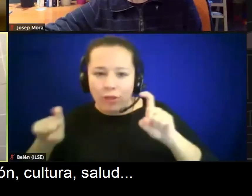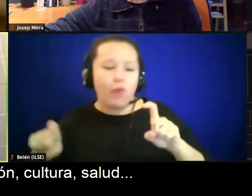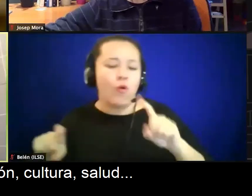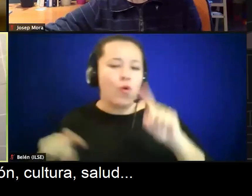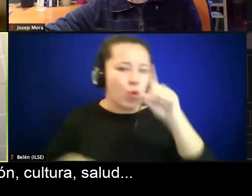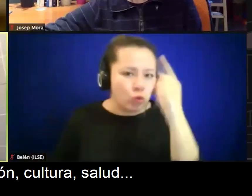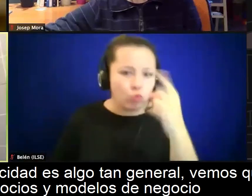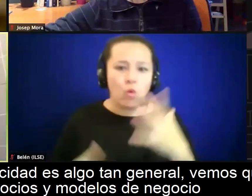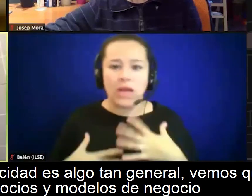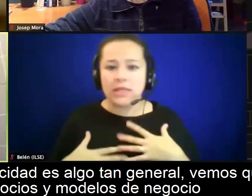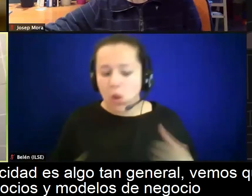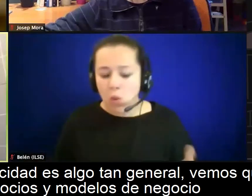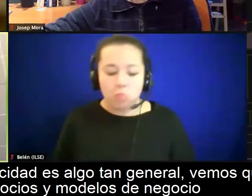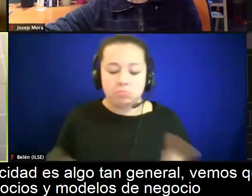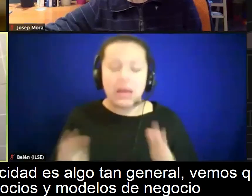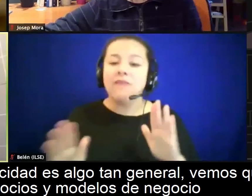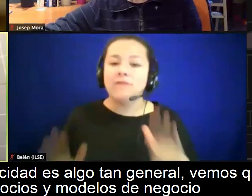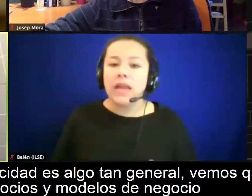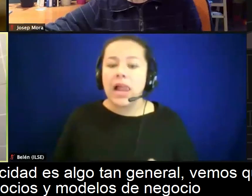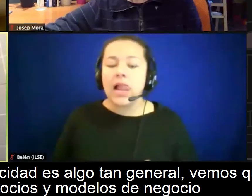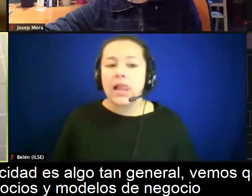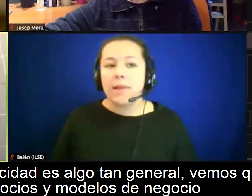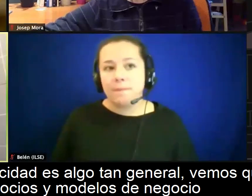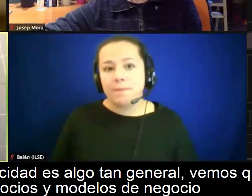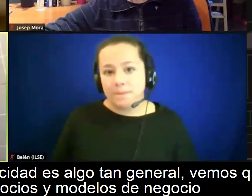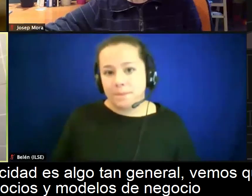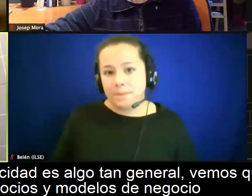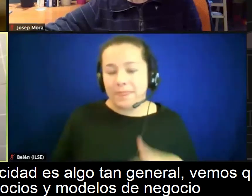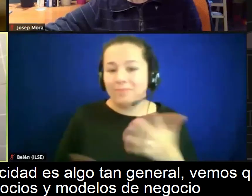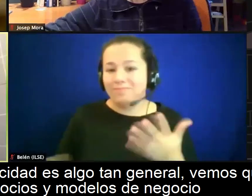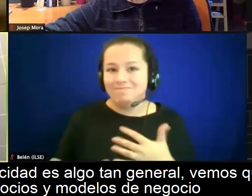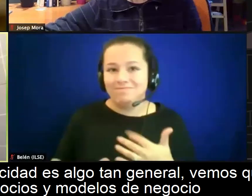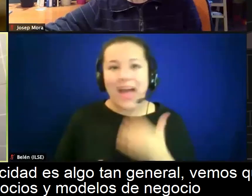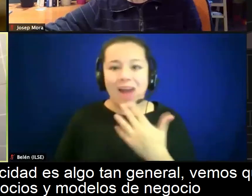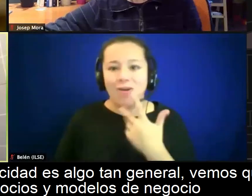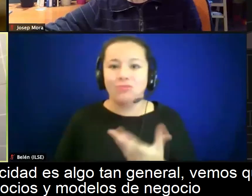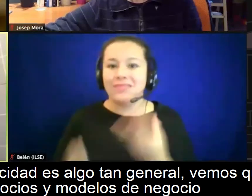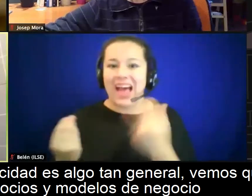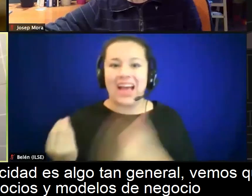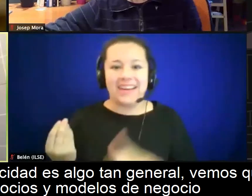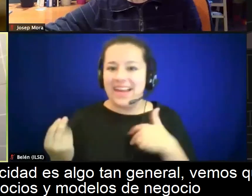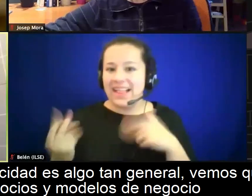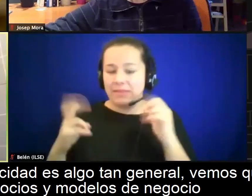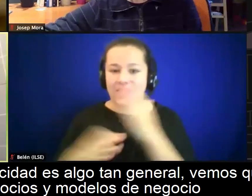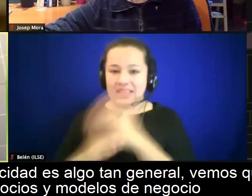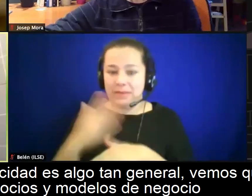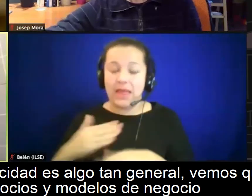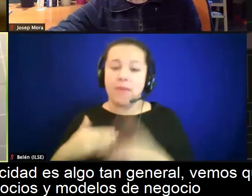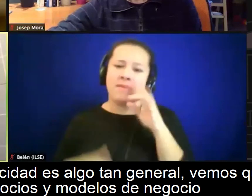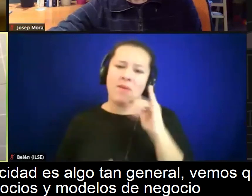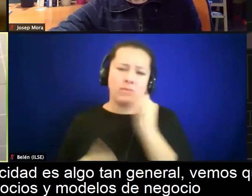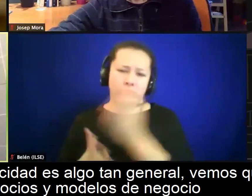Entonces, o sea, al final, como la discapacidad es algo tan general, vemos que hay posibilidades